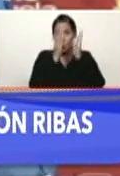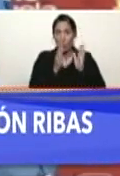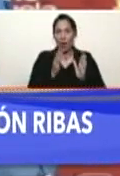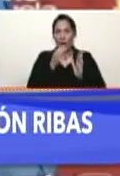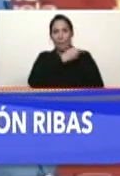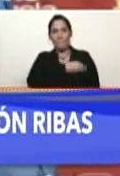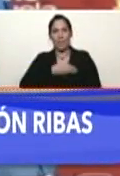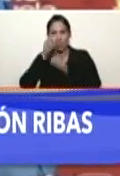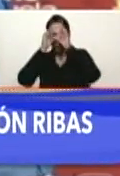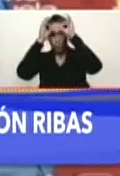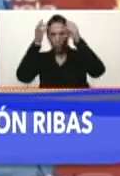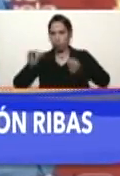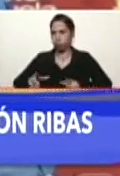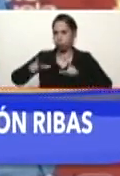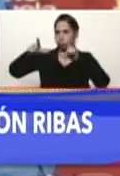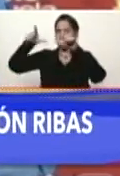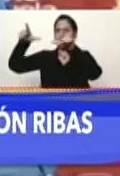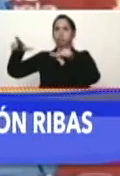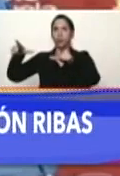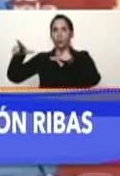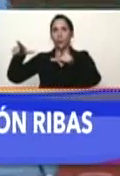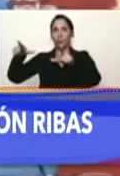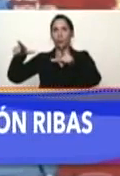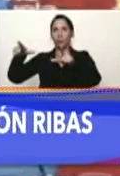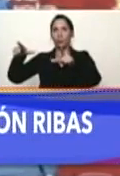misión Robinson le entregó su título.